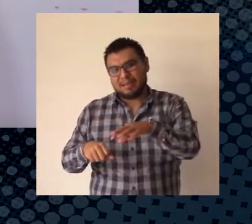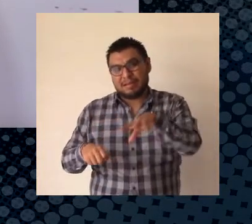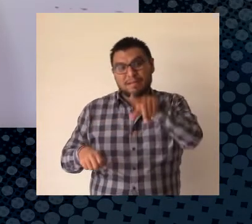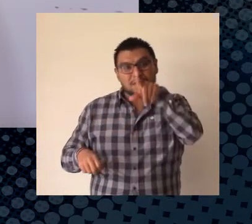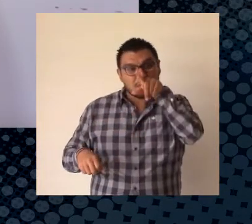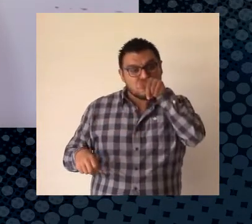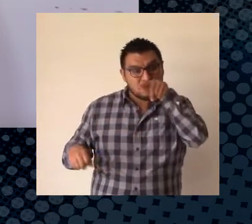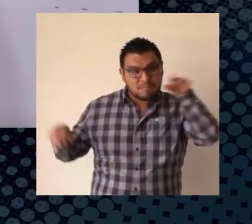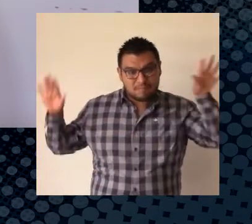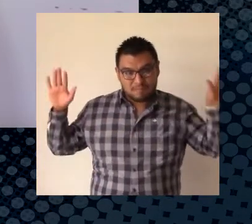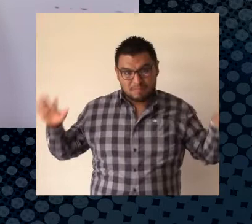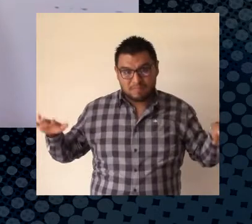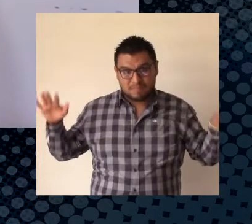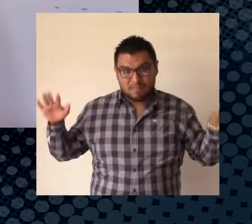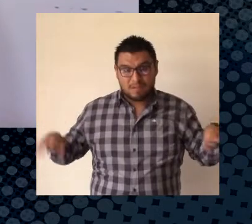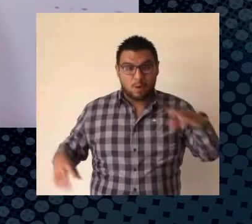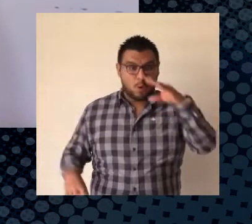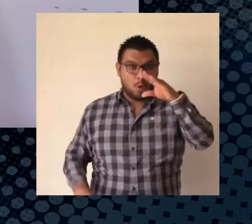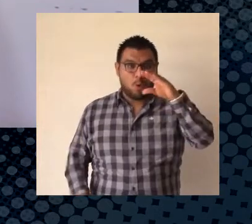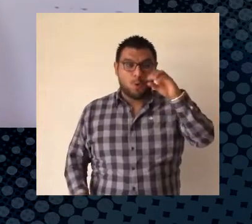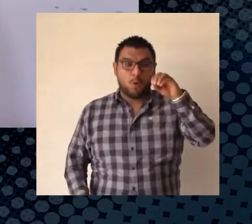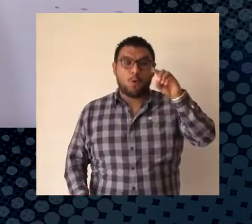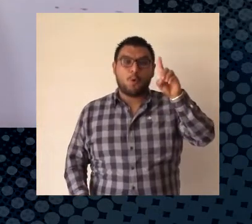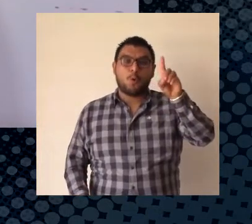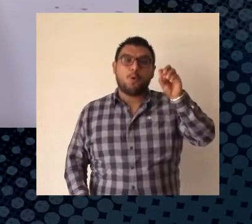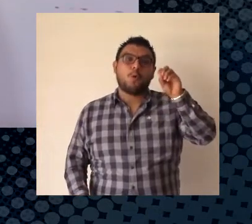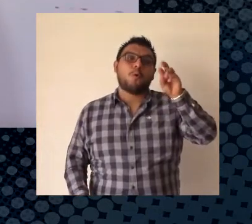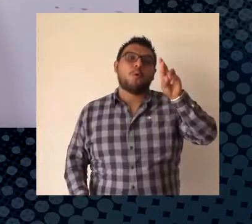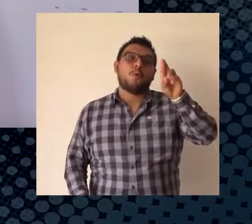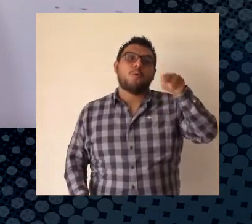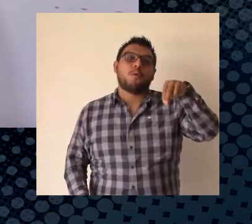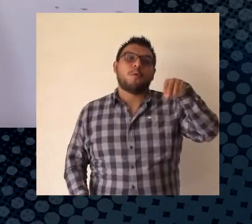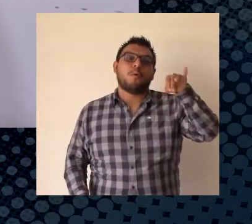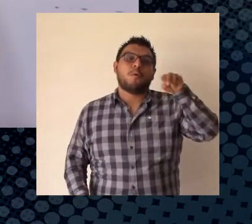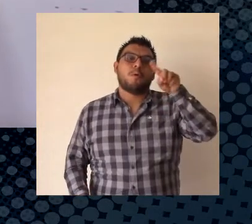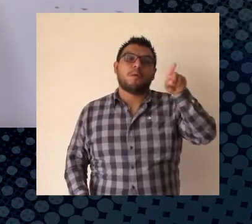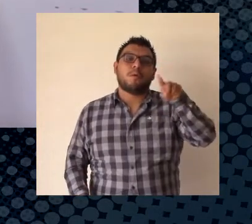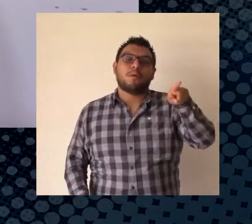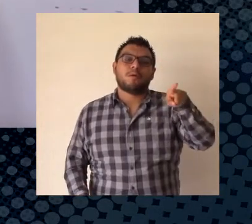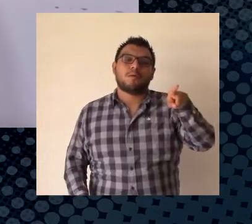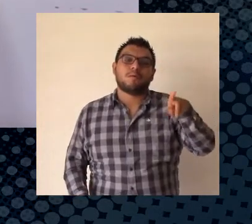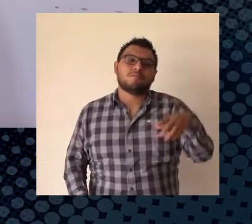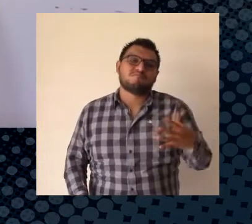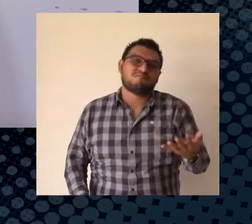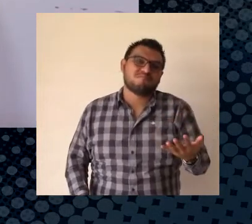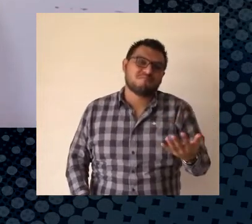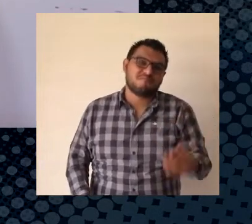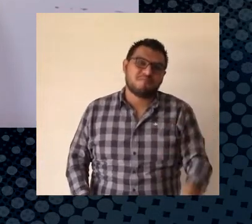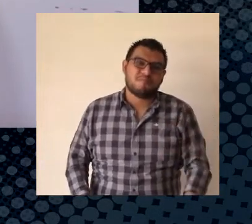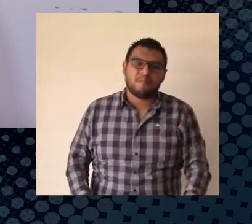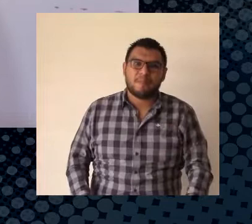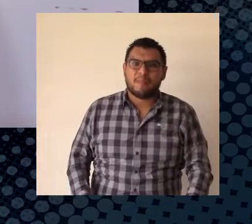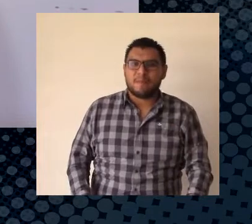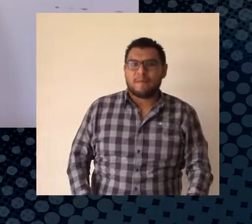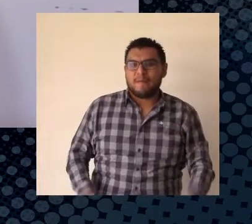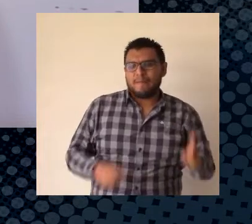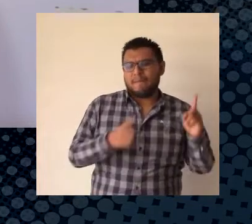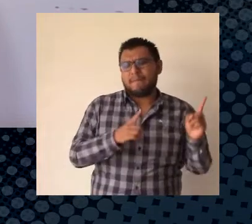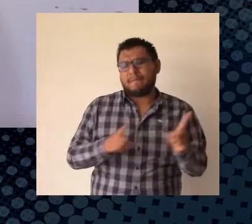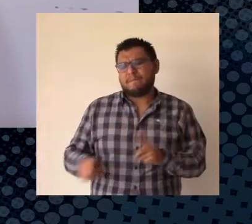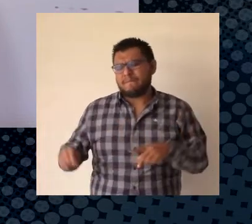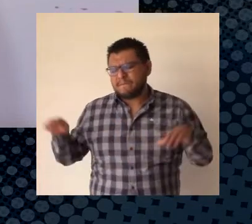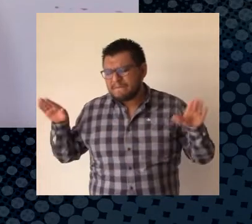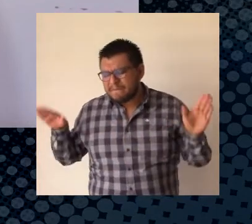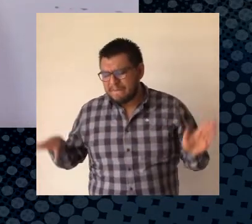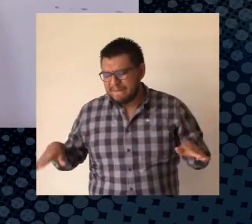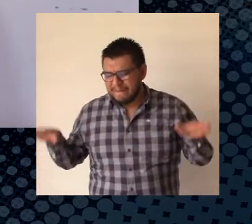qué cambio tan grande. Yo creo que muchos de ellos ni tenían que ya salir a recoger como el maná, ¿verdad? Todas las mañanas.